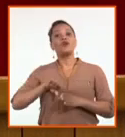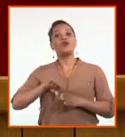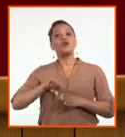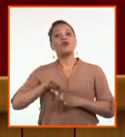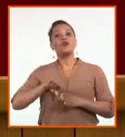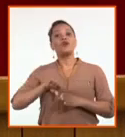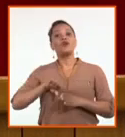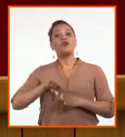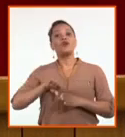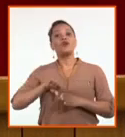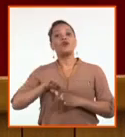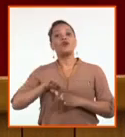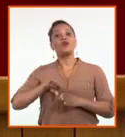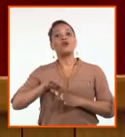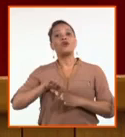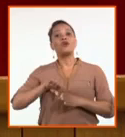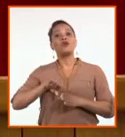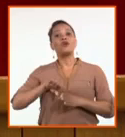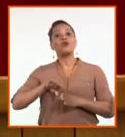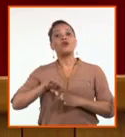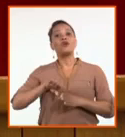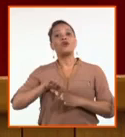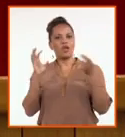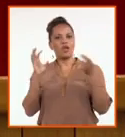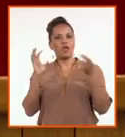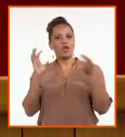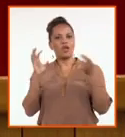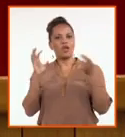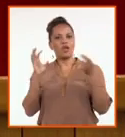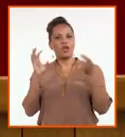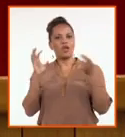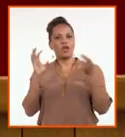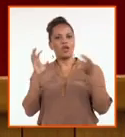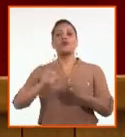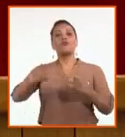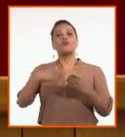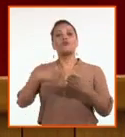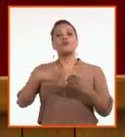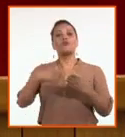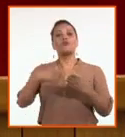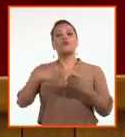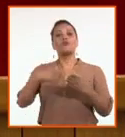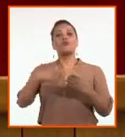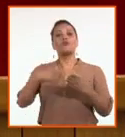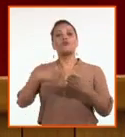feliz, es un día glorioso, es un día de centenario y es un día